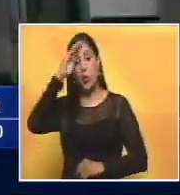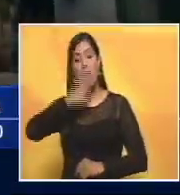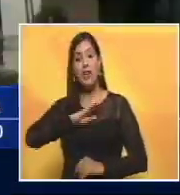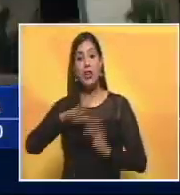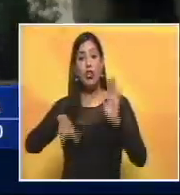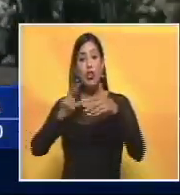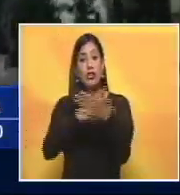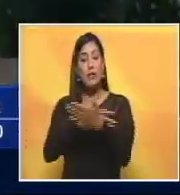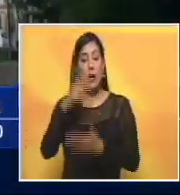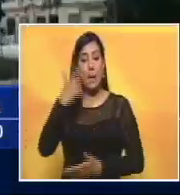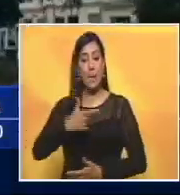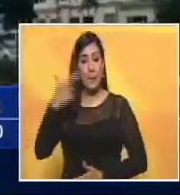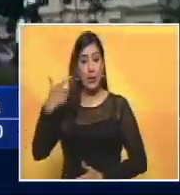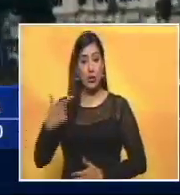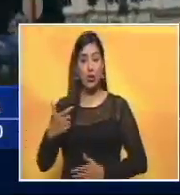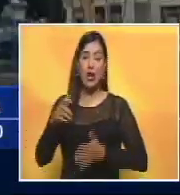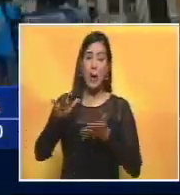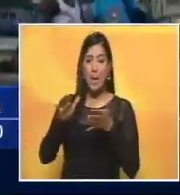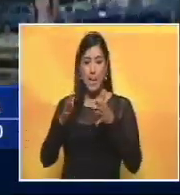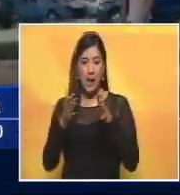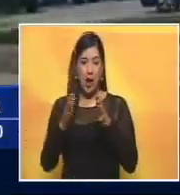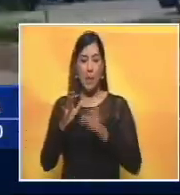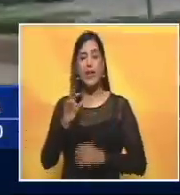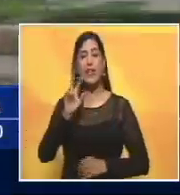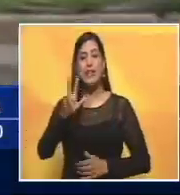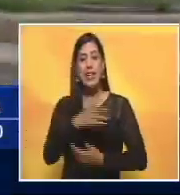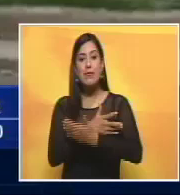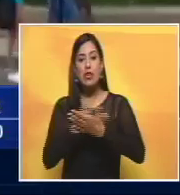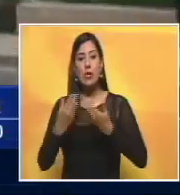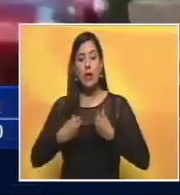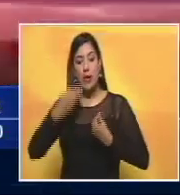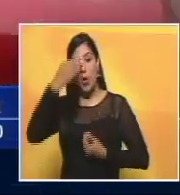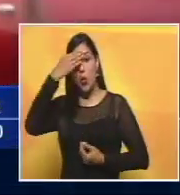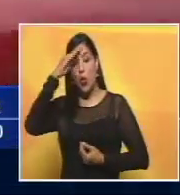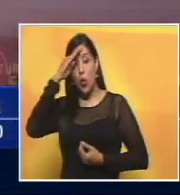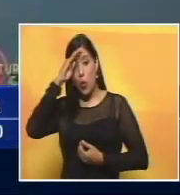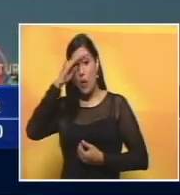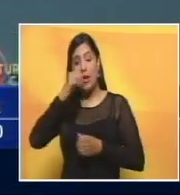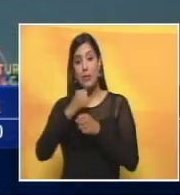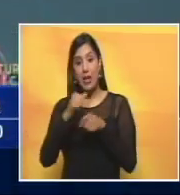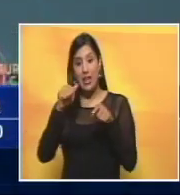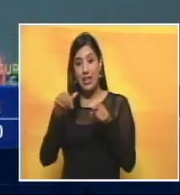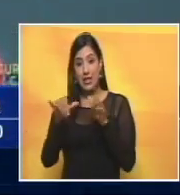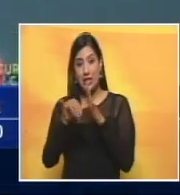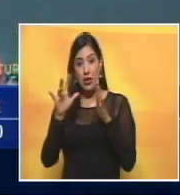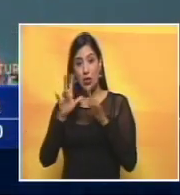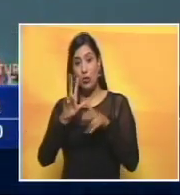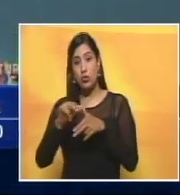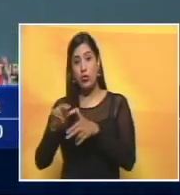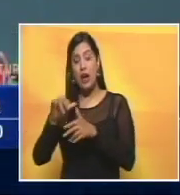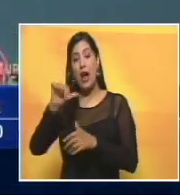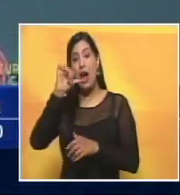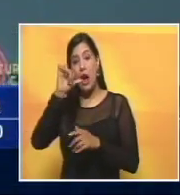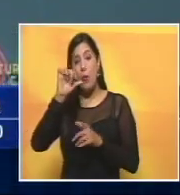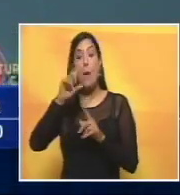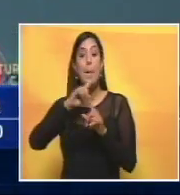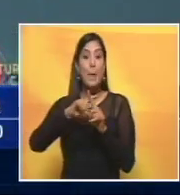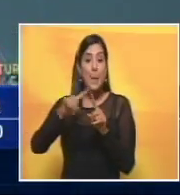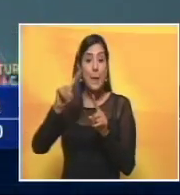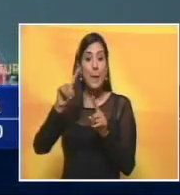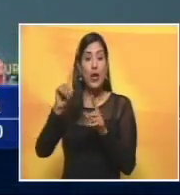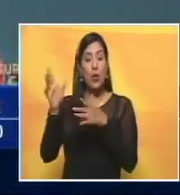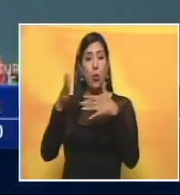tiene 12 millones de habitantes, aproximadamente 3 millones viven en Cuba. Se espera que solo aquí herede el fenómeno agua, pero